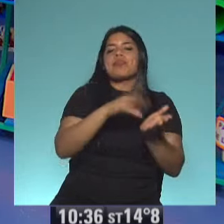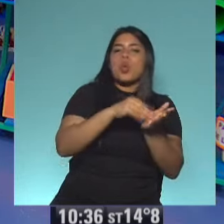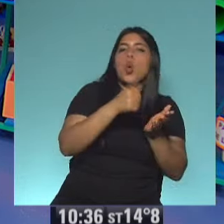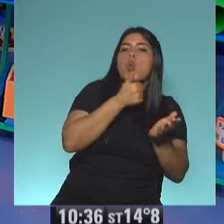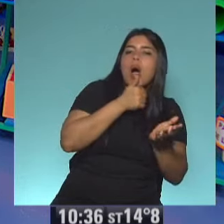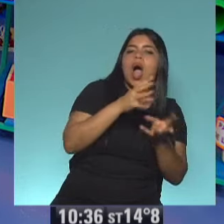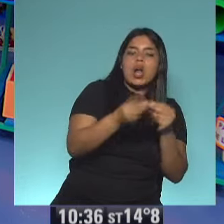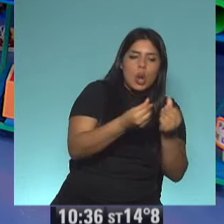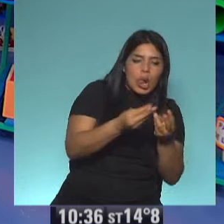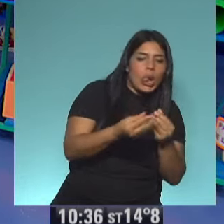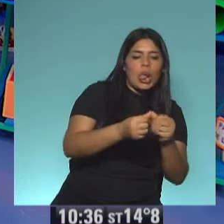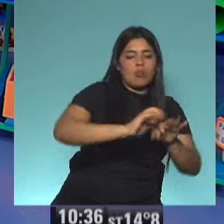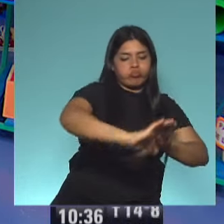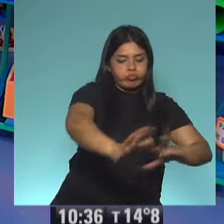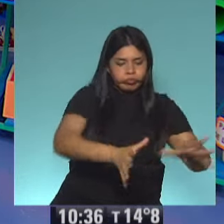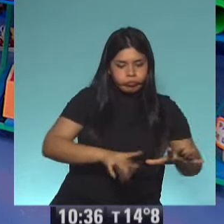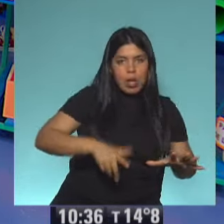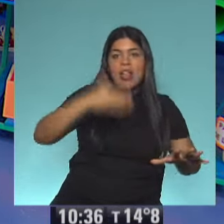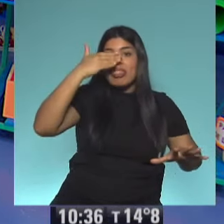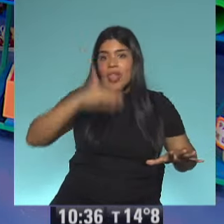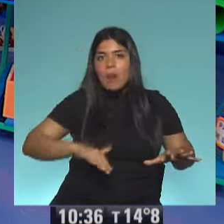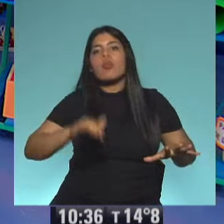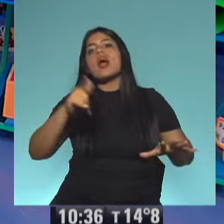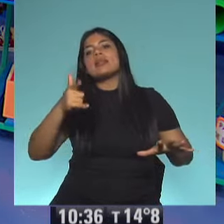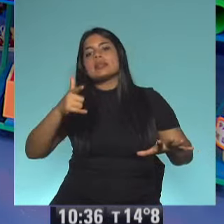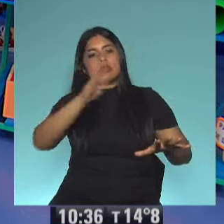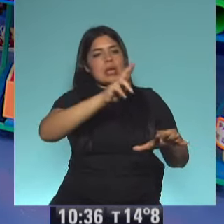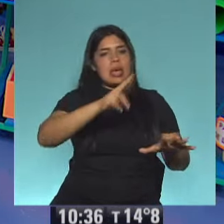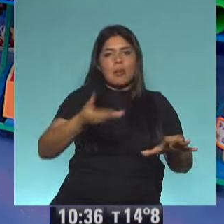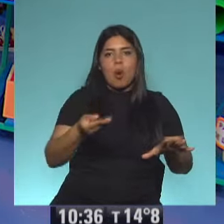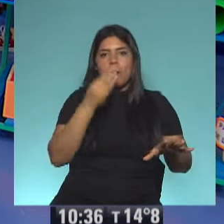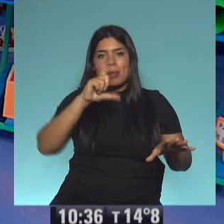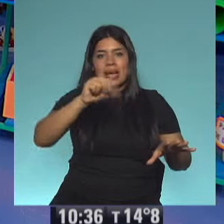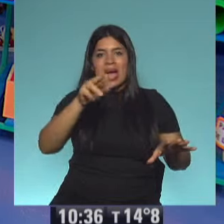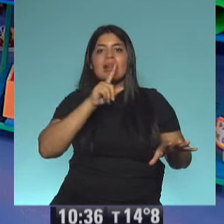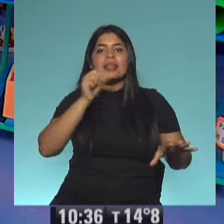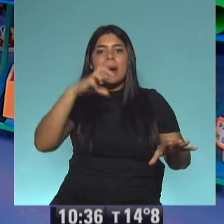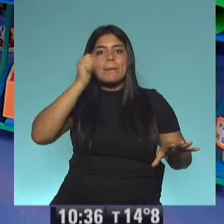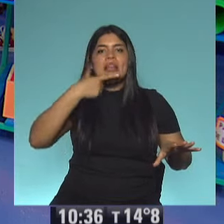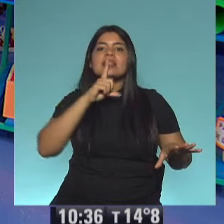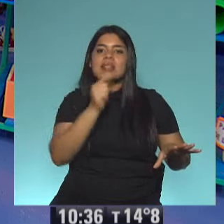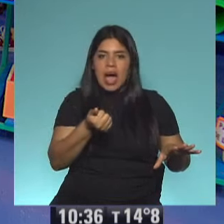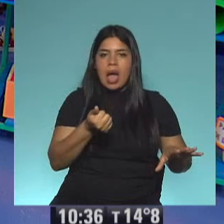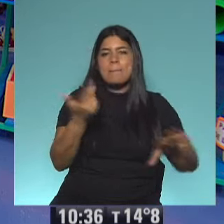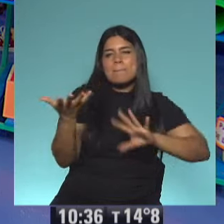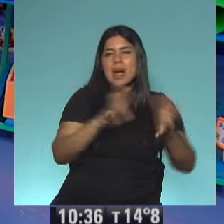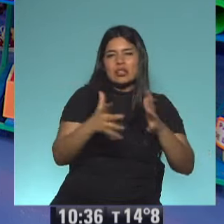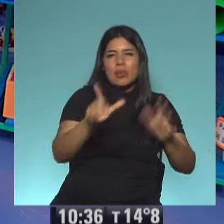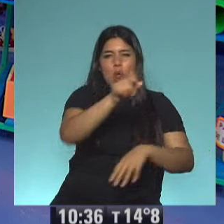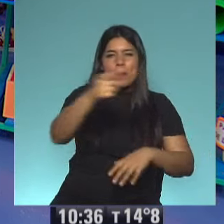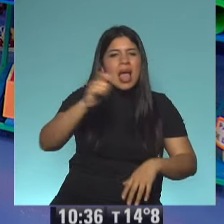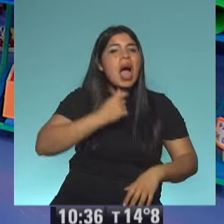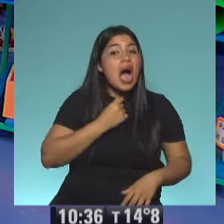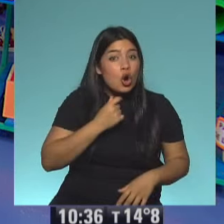pintar, después hacer el vestuario. Así que comenzamos En agosto. Sí, en agosto del